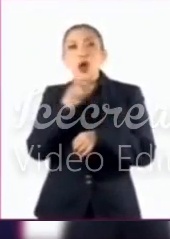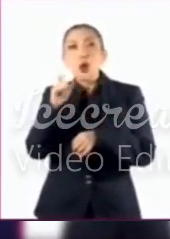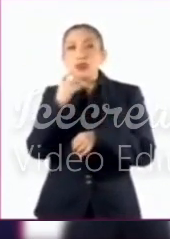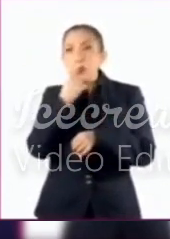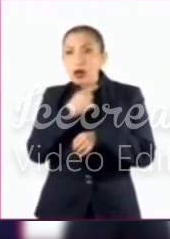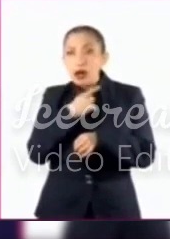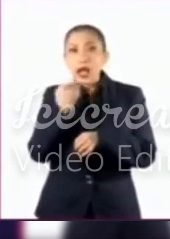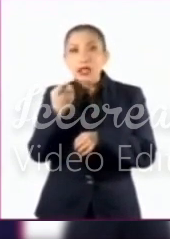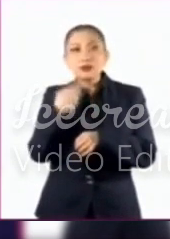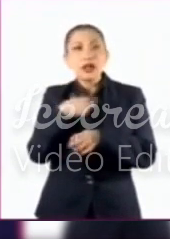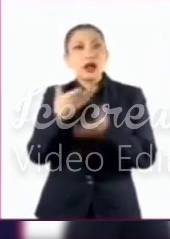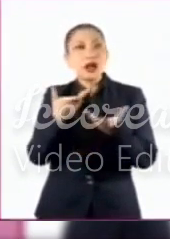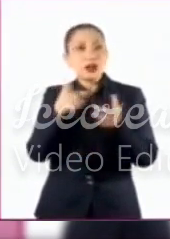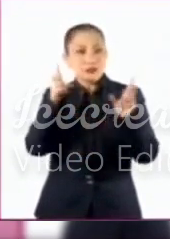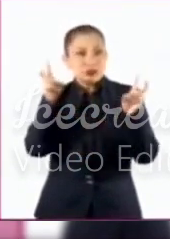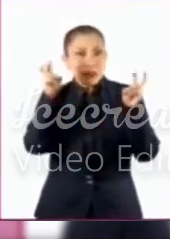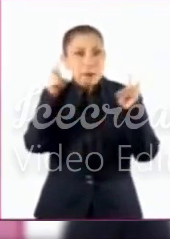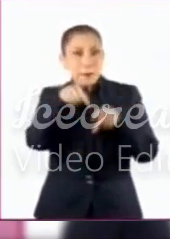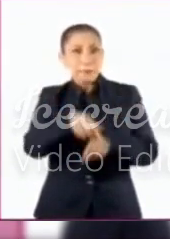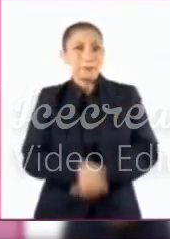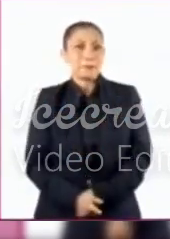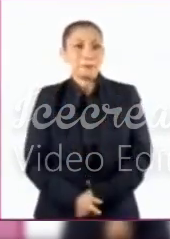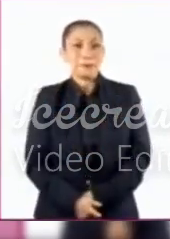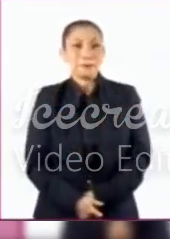emociones que les generó este subgénero.